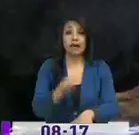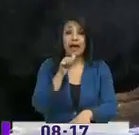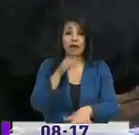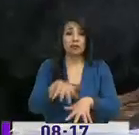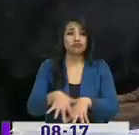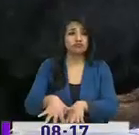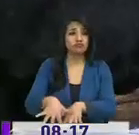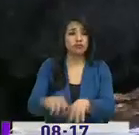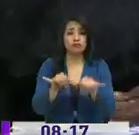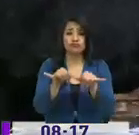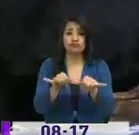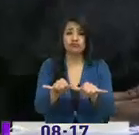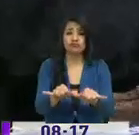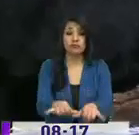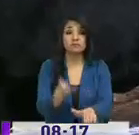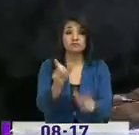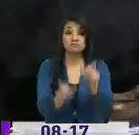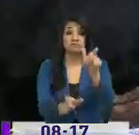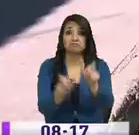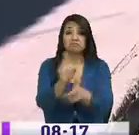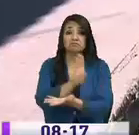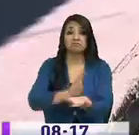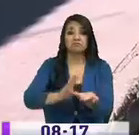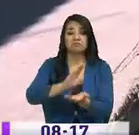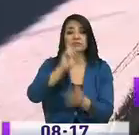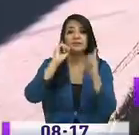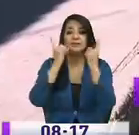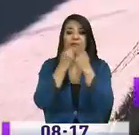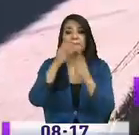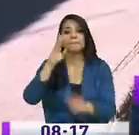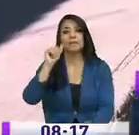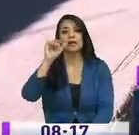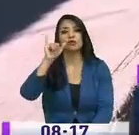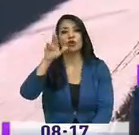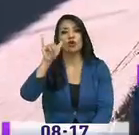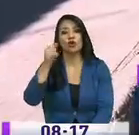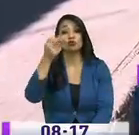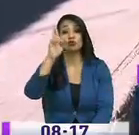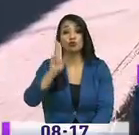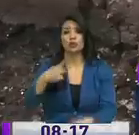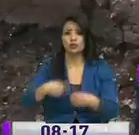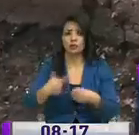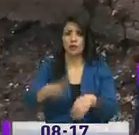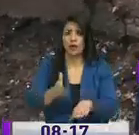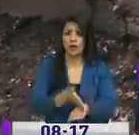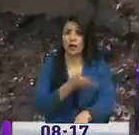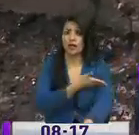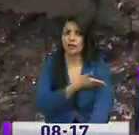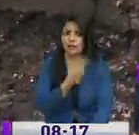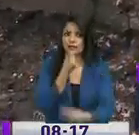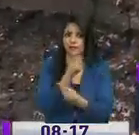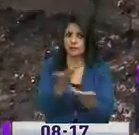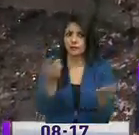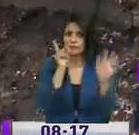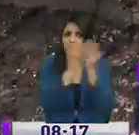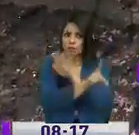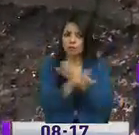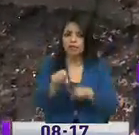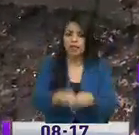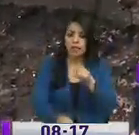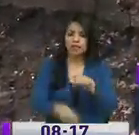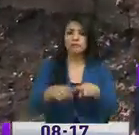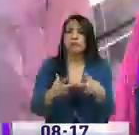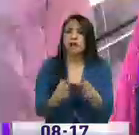se desperdician. Los vecinos del sector de San Bartolo, al sur de Quito, dicen que ya han reportado el daño. Sin embargo, el problema no